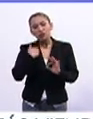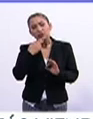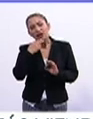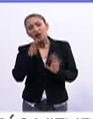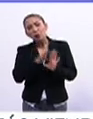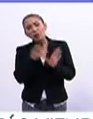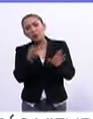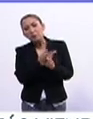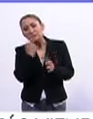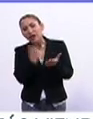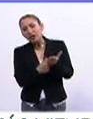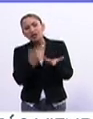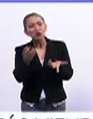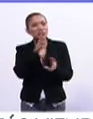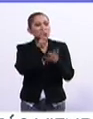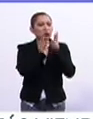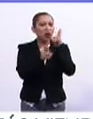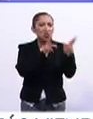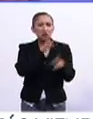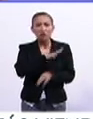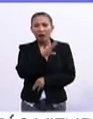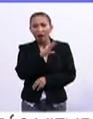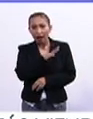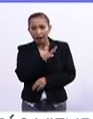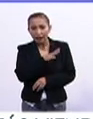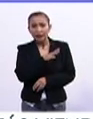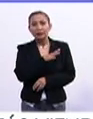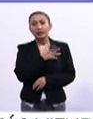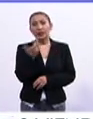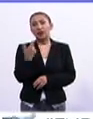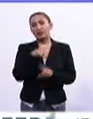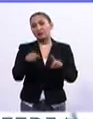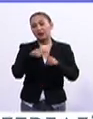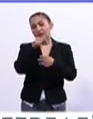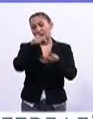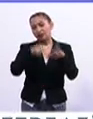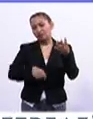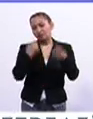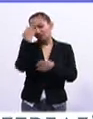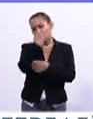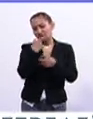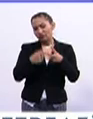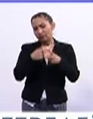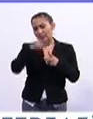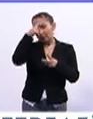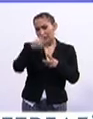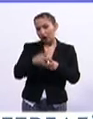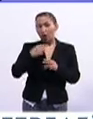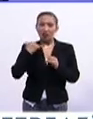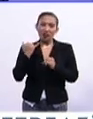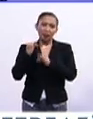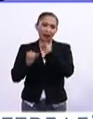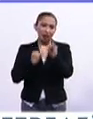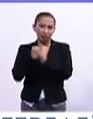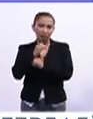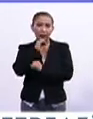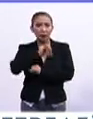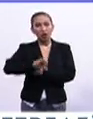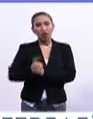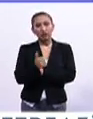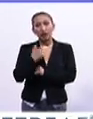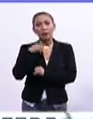aplicando, saber cómo estamos en estos resultados que se aplican en una serie de mediciones tanto nacionales como internacionales, como está también